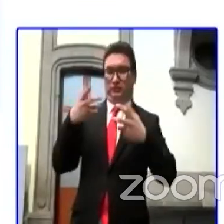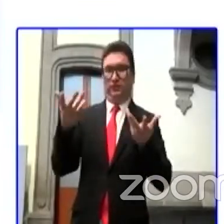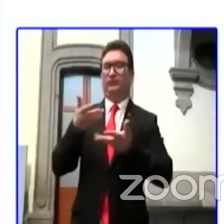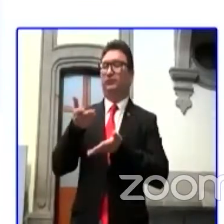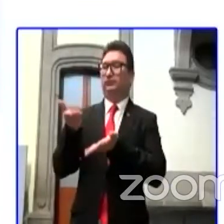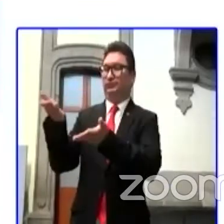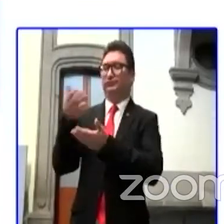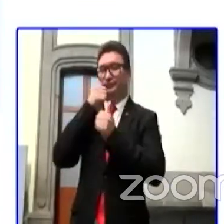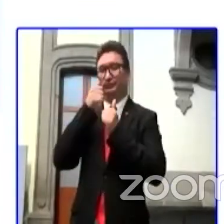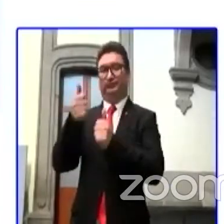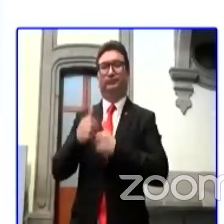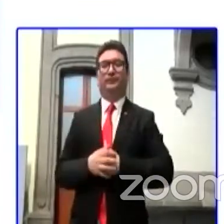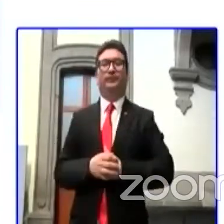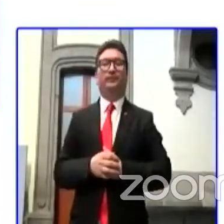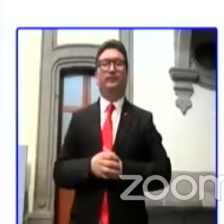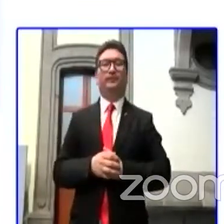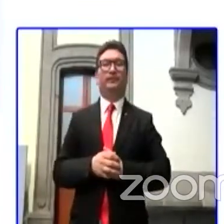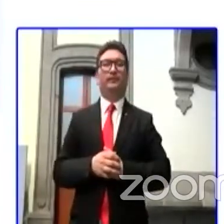la palabra.